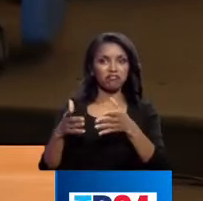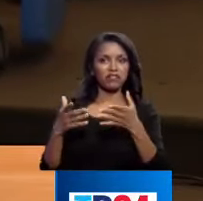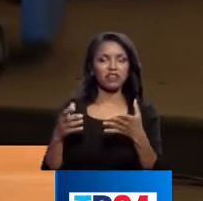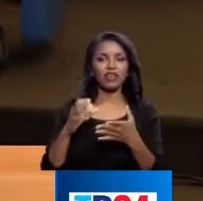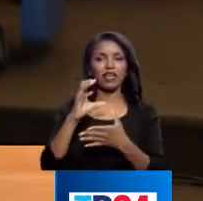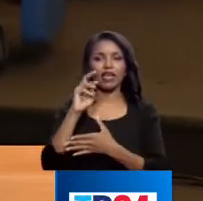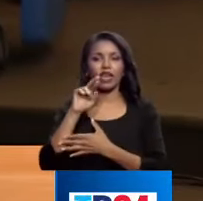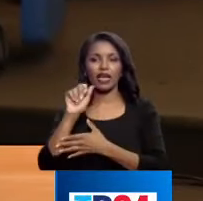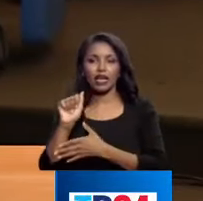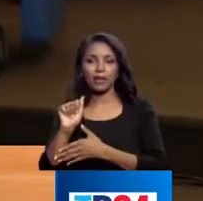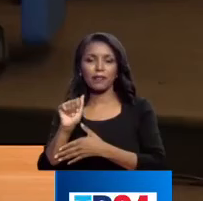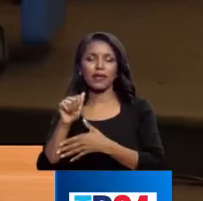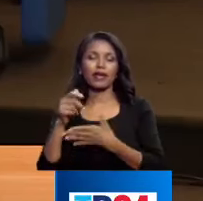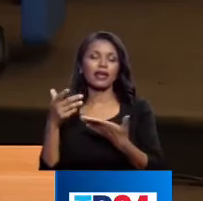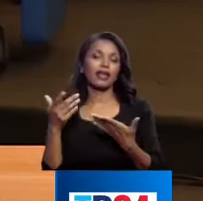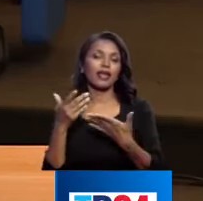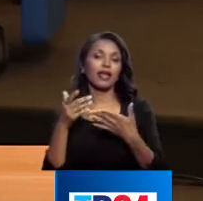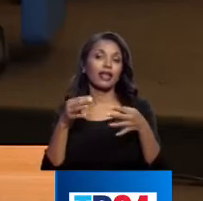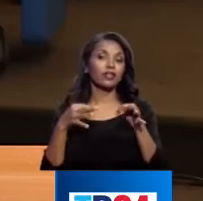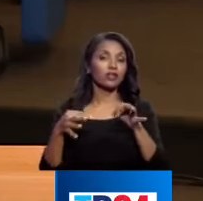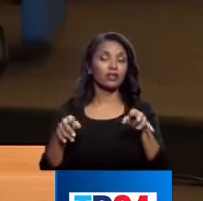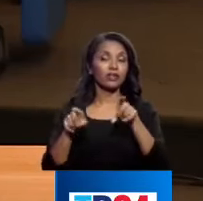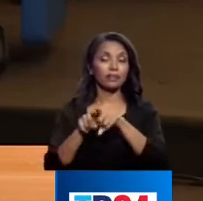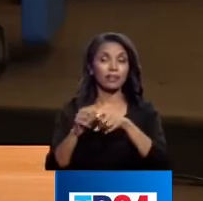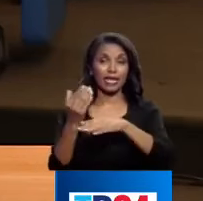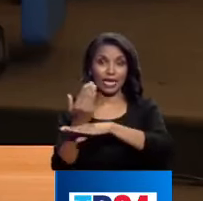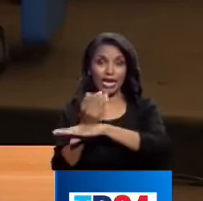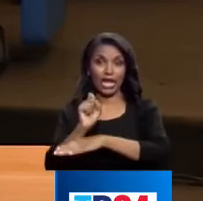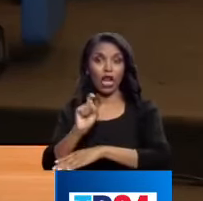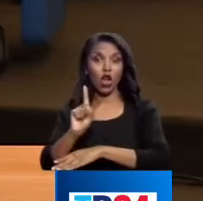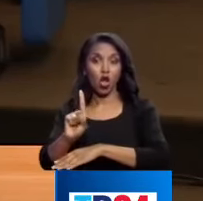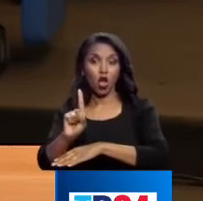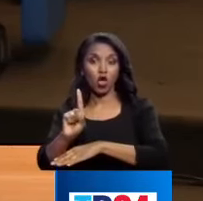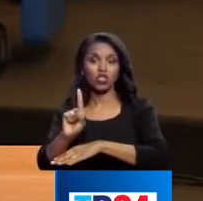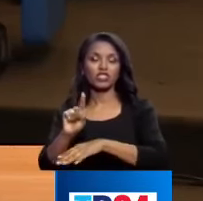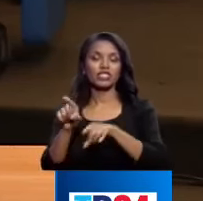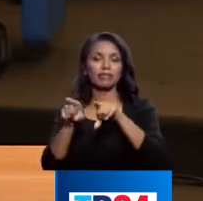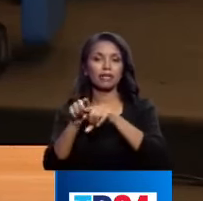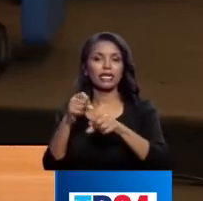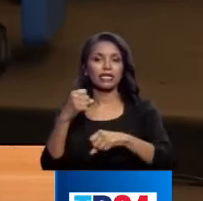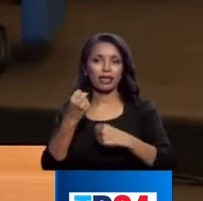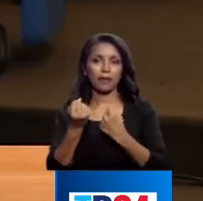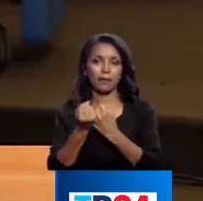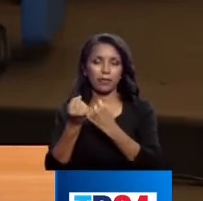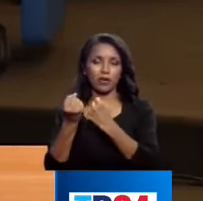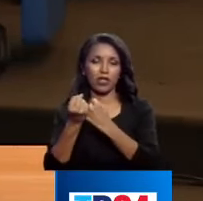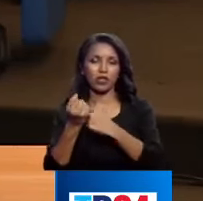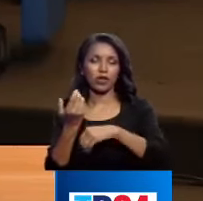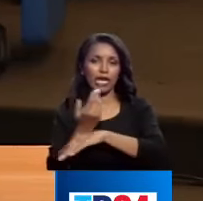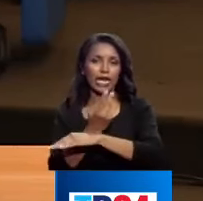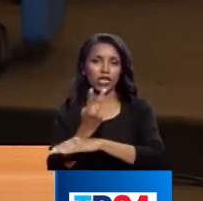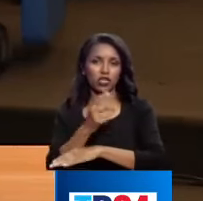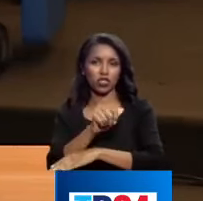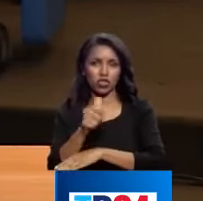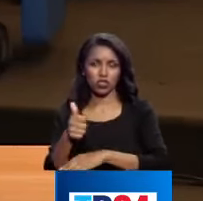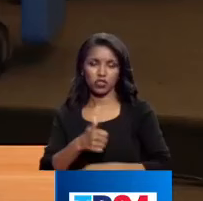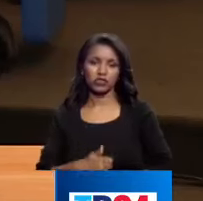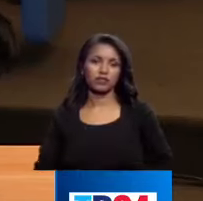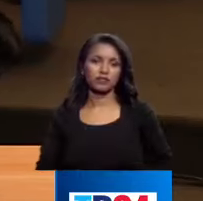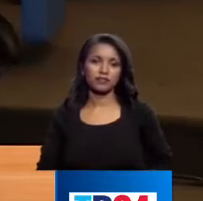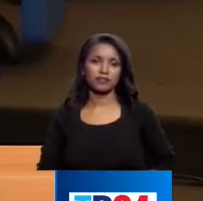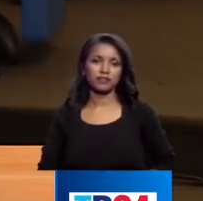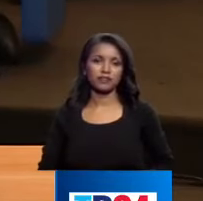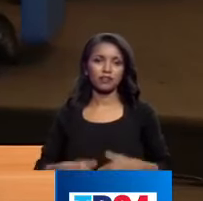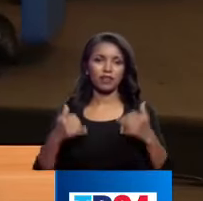y producido por SER TV, quien distribuye la señal a través de una cadena nacional de televisión. En este segundo segmento